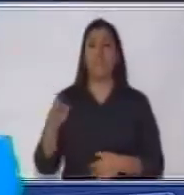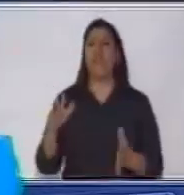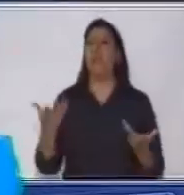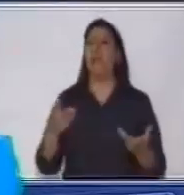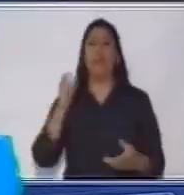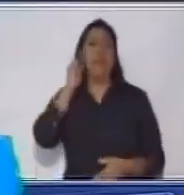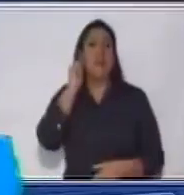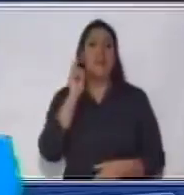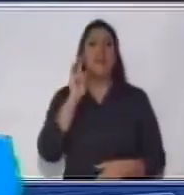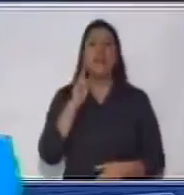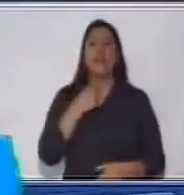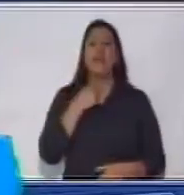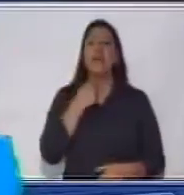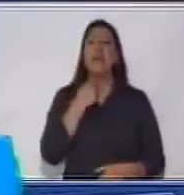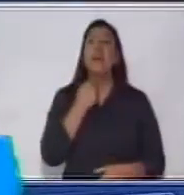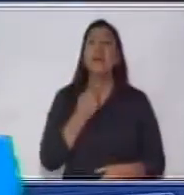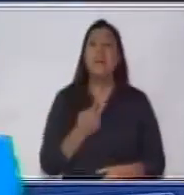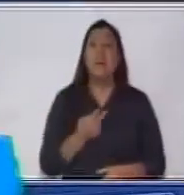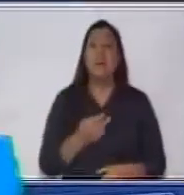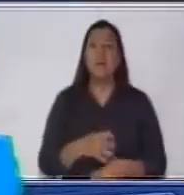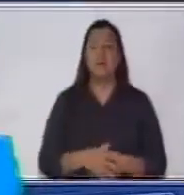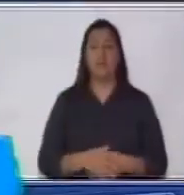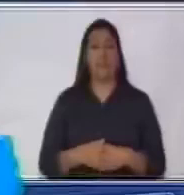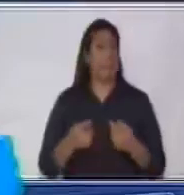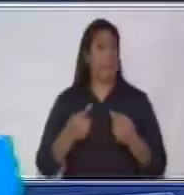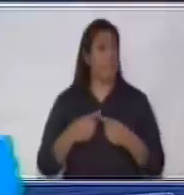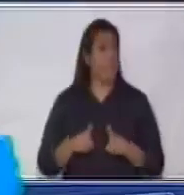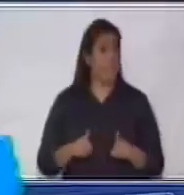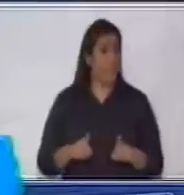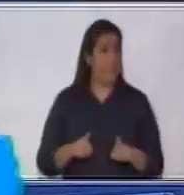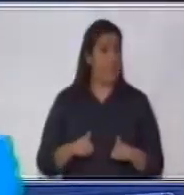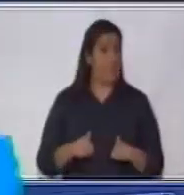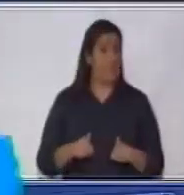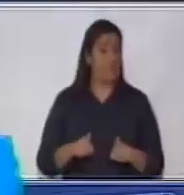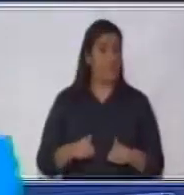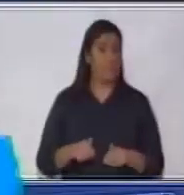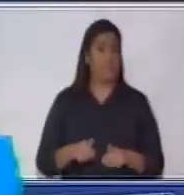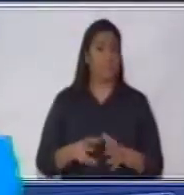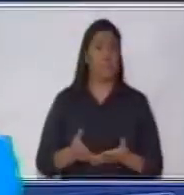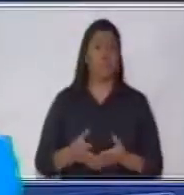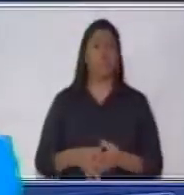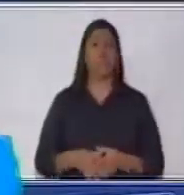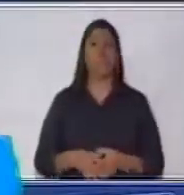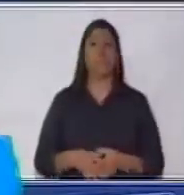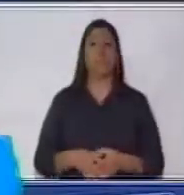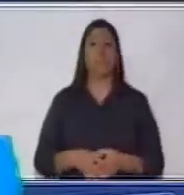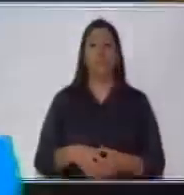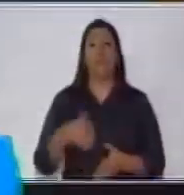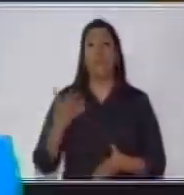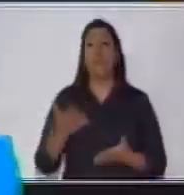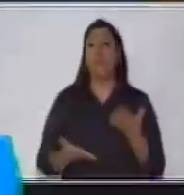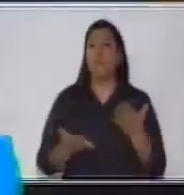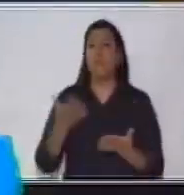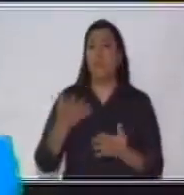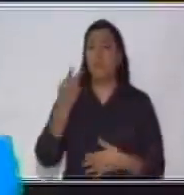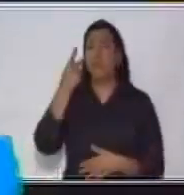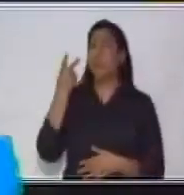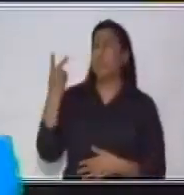g. Pero si nos aparece esta